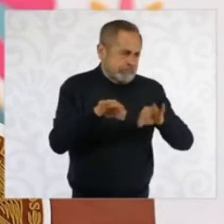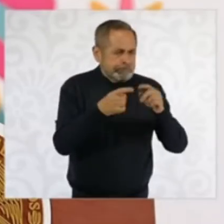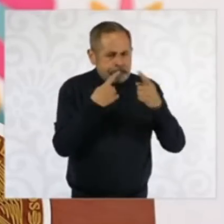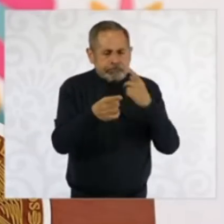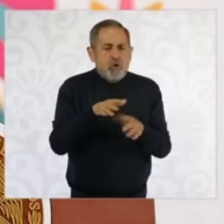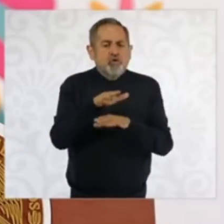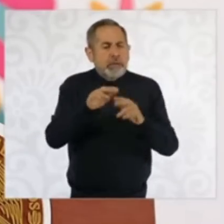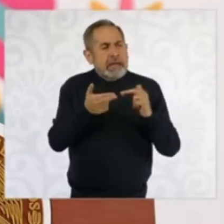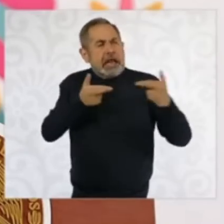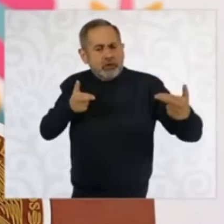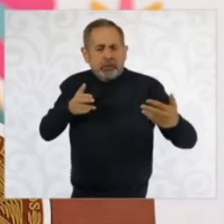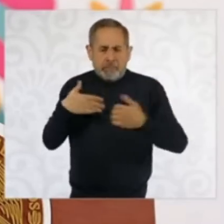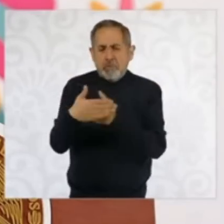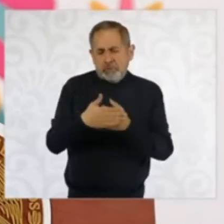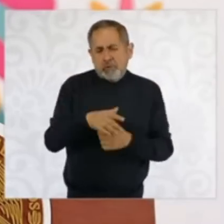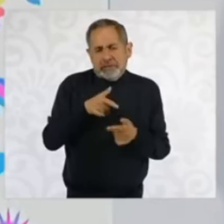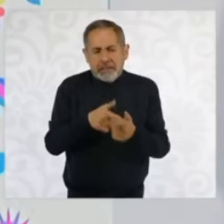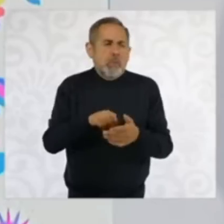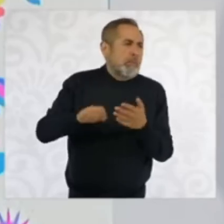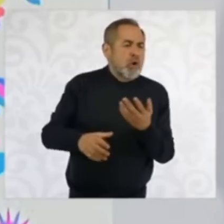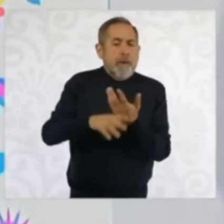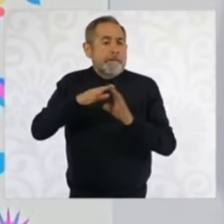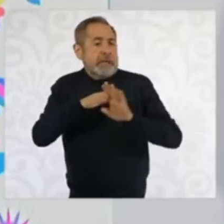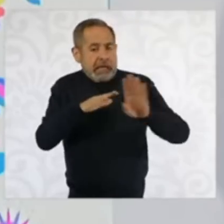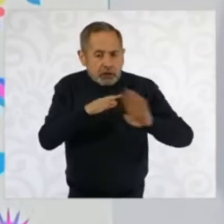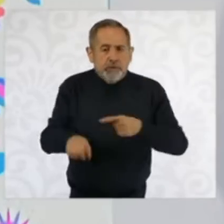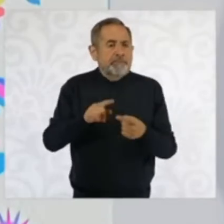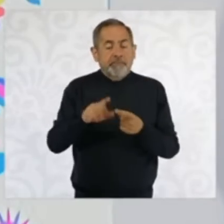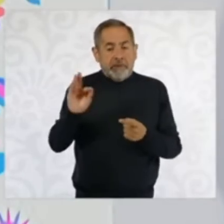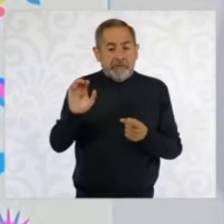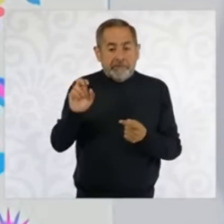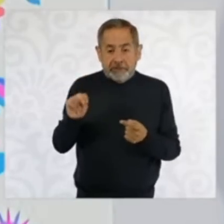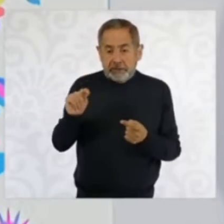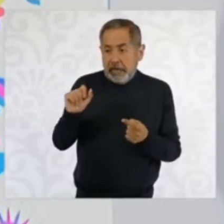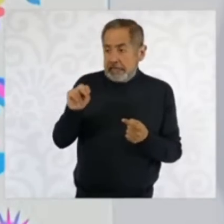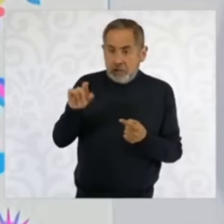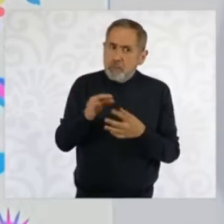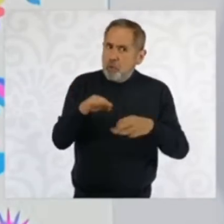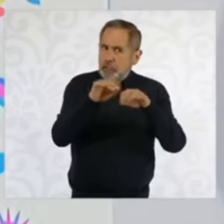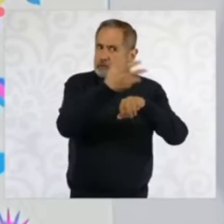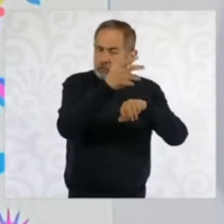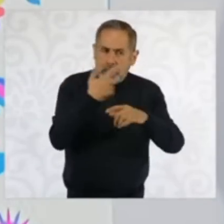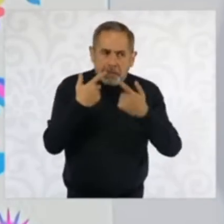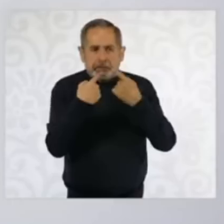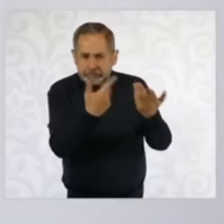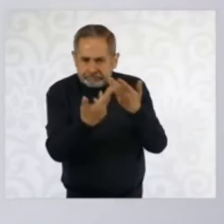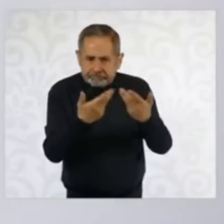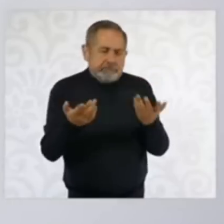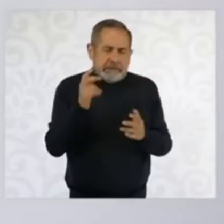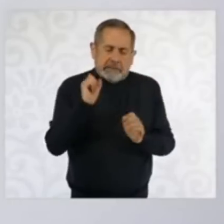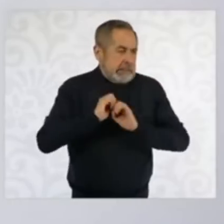relacionados con nuestra relación, desde los temas de migración, el tema del fentanilo, que es un tema importante para Estados Unidos por